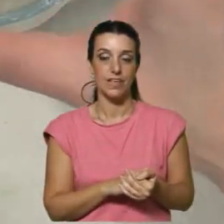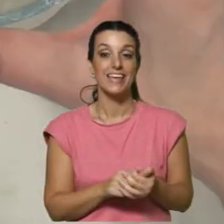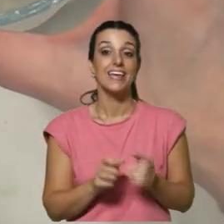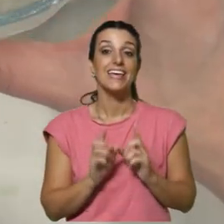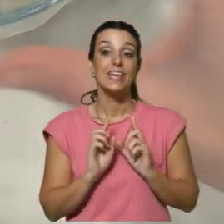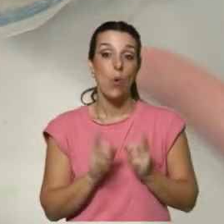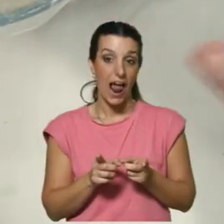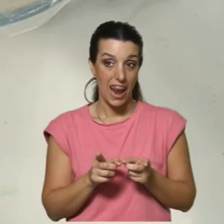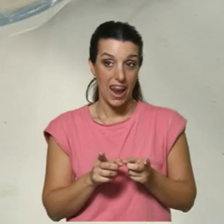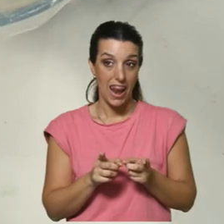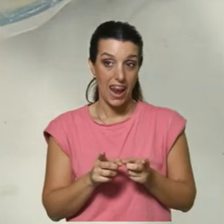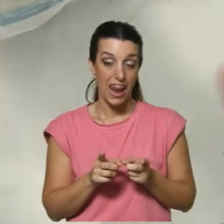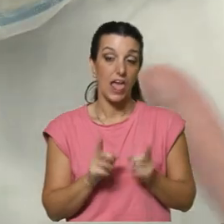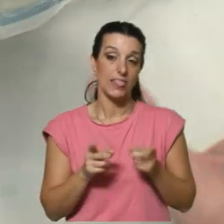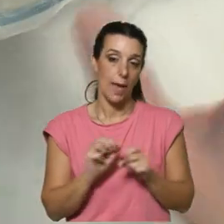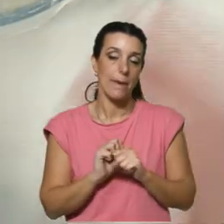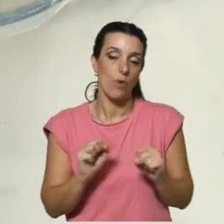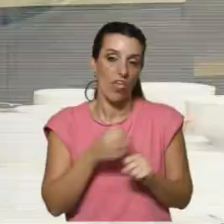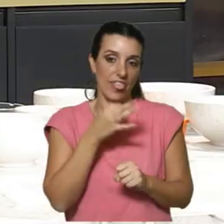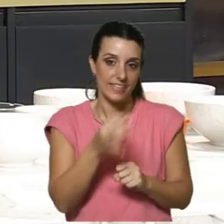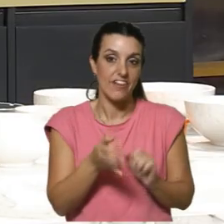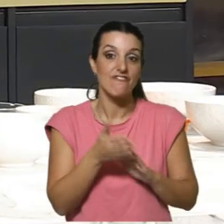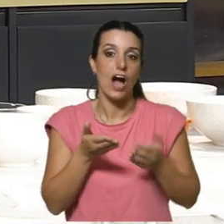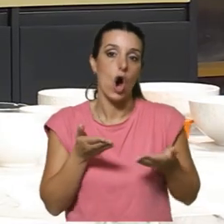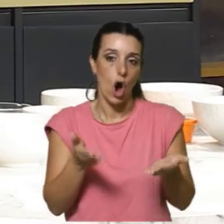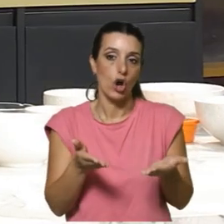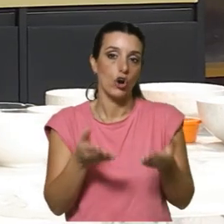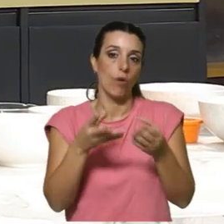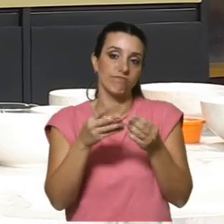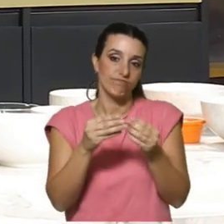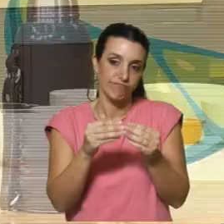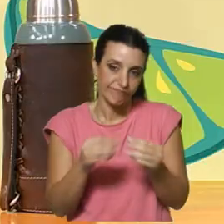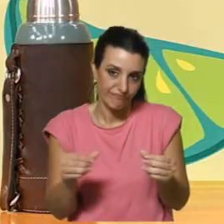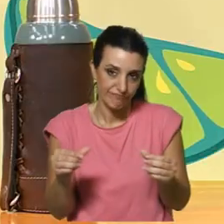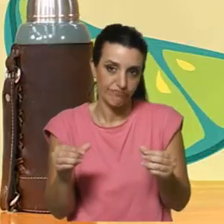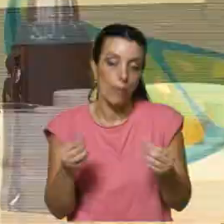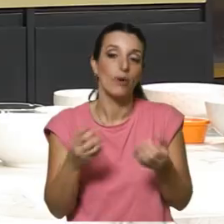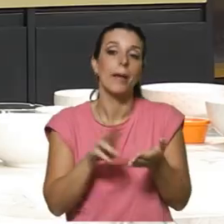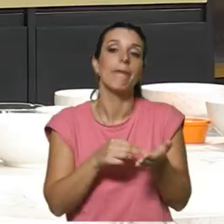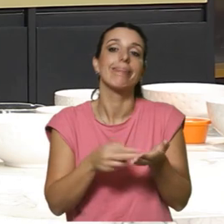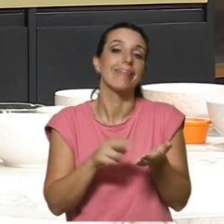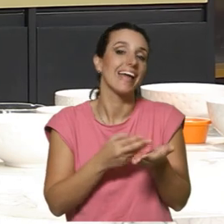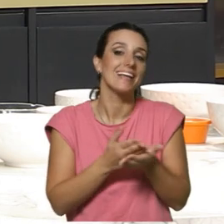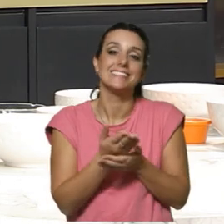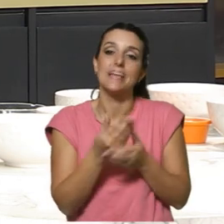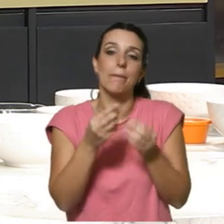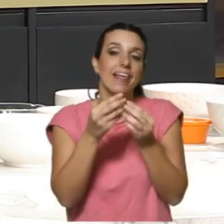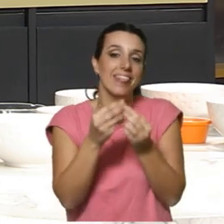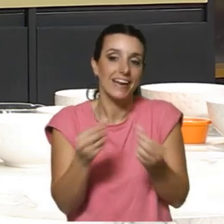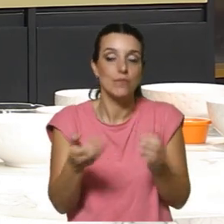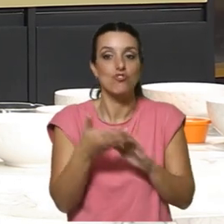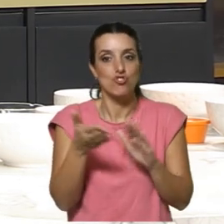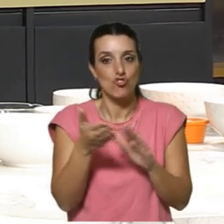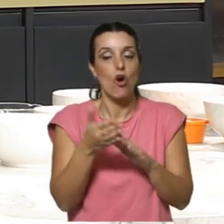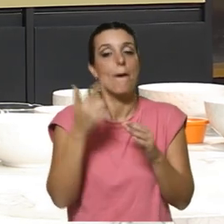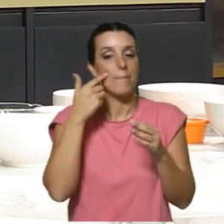Igual, también te confieso que cuando va al horno se espachurra. ¿Ah? No, porque es bueno. Esto tiene manteca. Por eso cuando las vamos a poner, las vamos